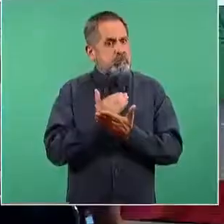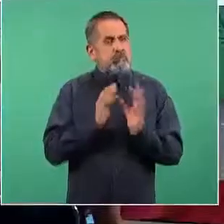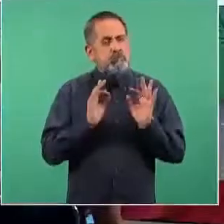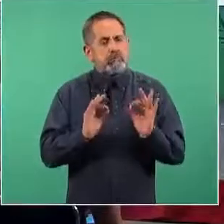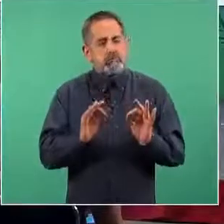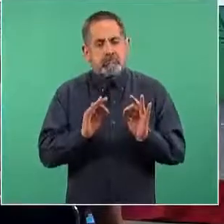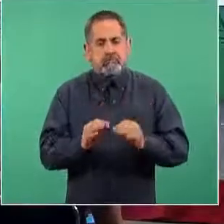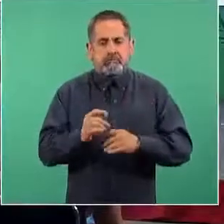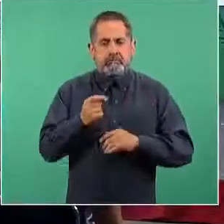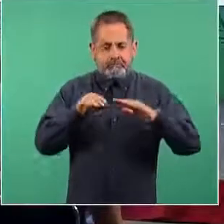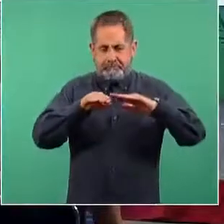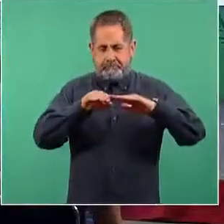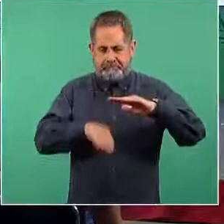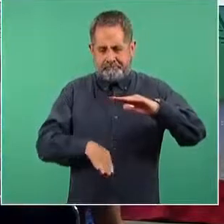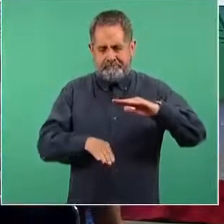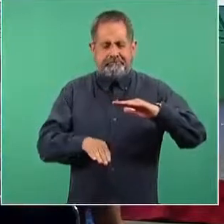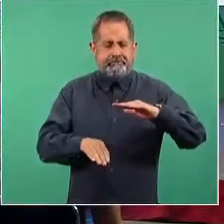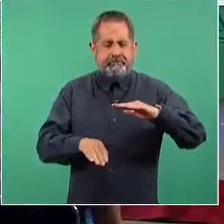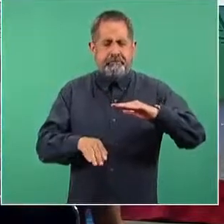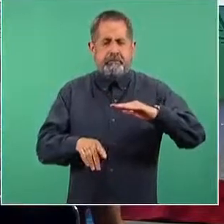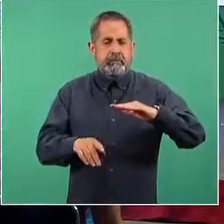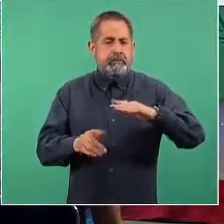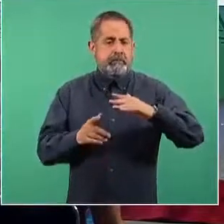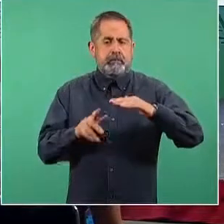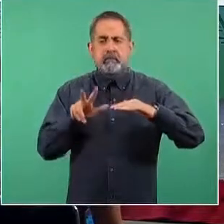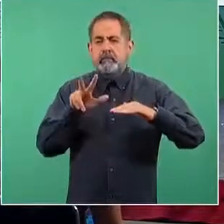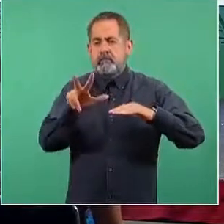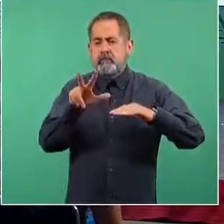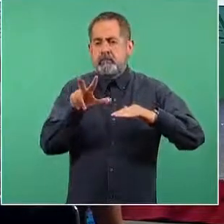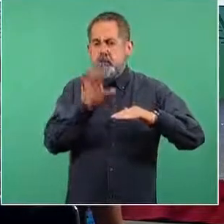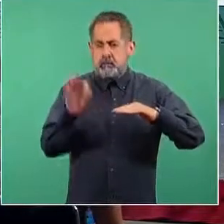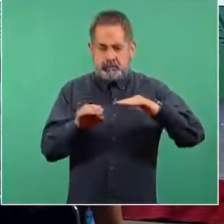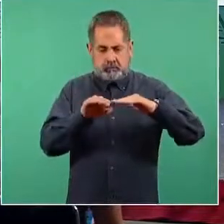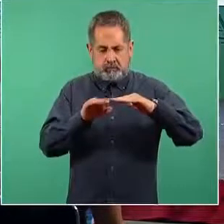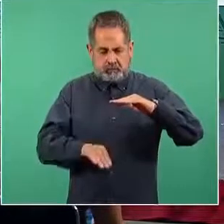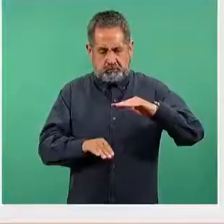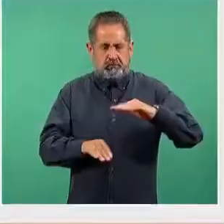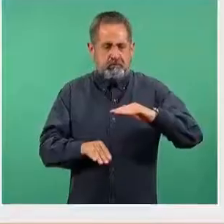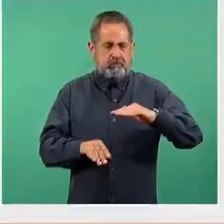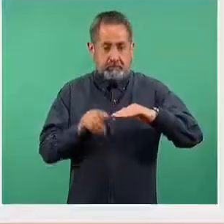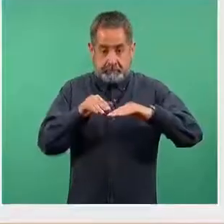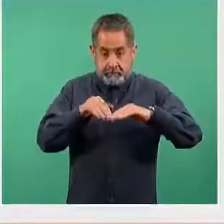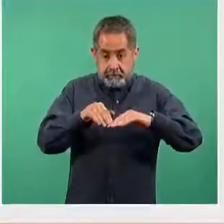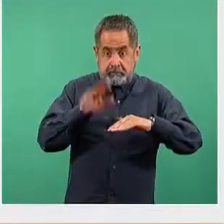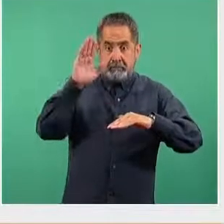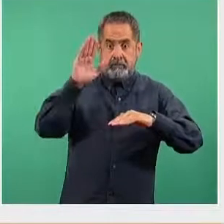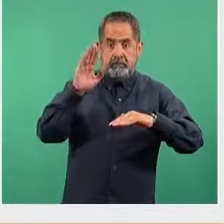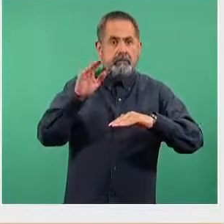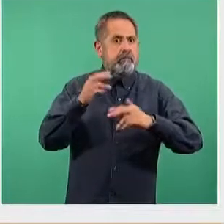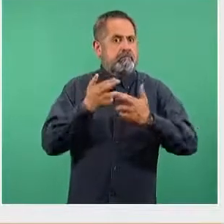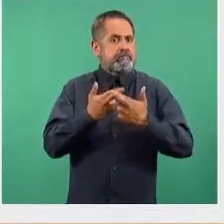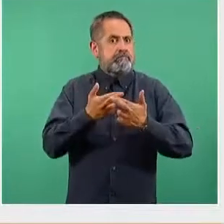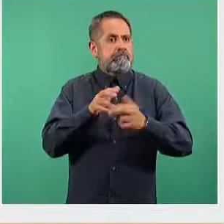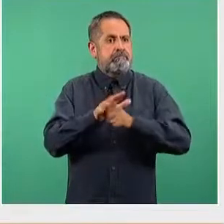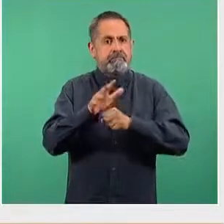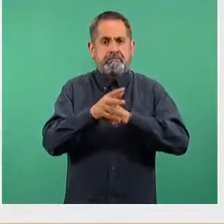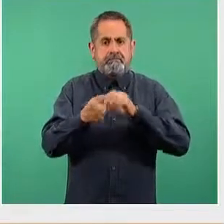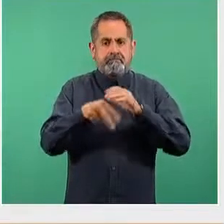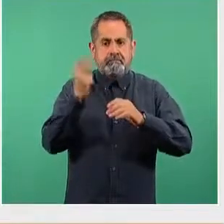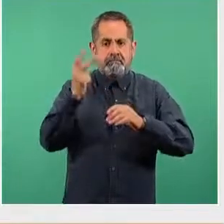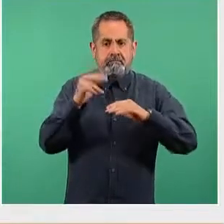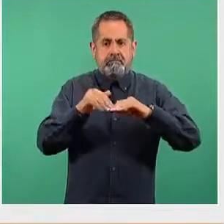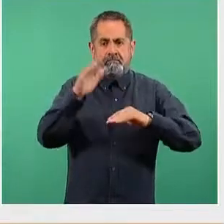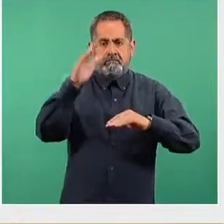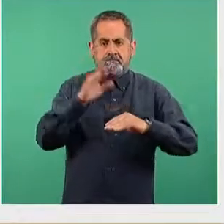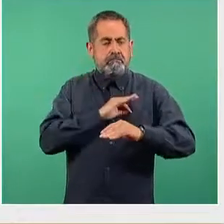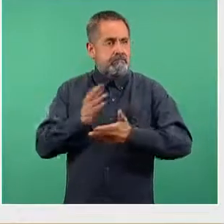para situarse la ocupación nacional en un 18%, y pues continuamos con esta tendencia claramente descendente que hemos